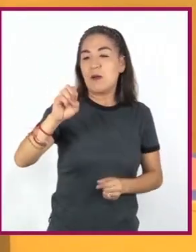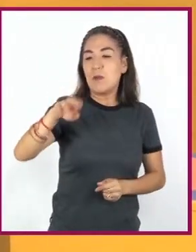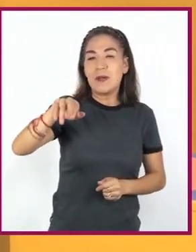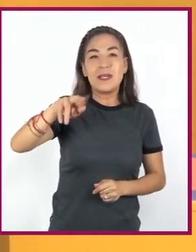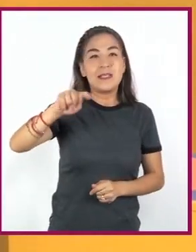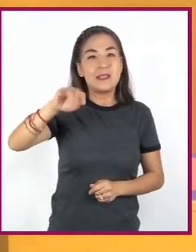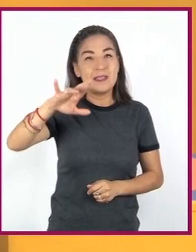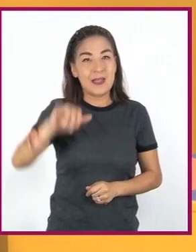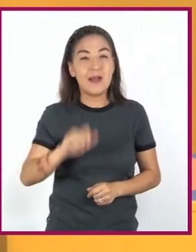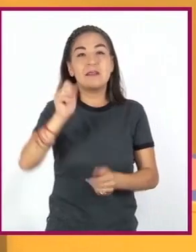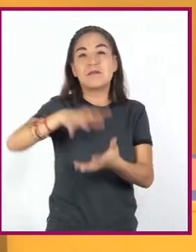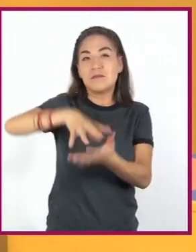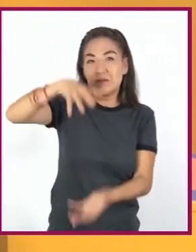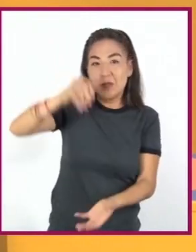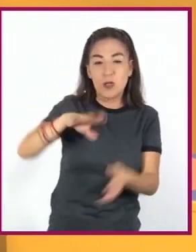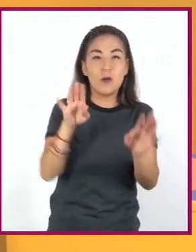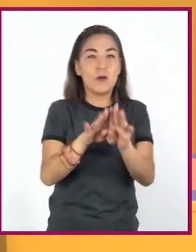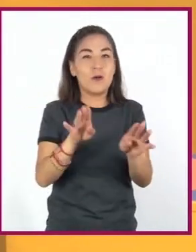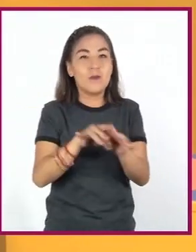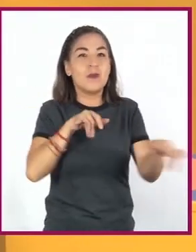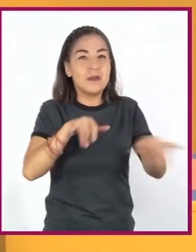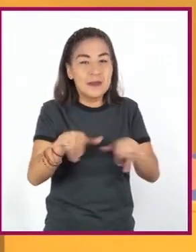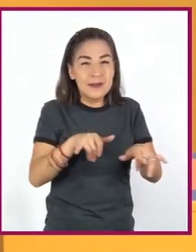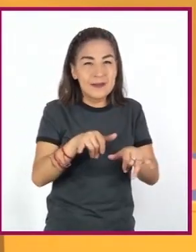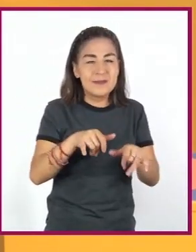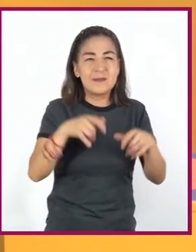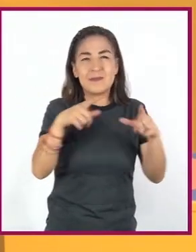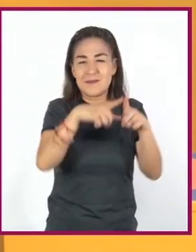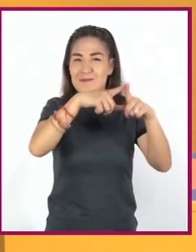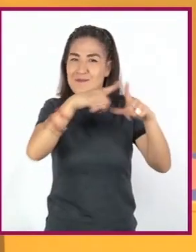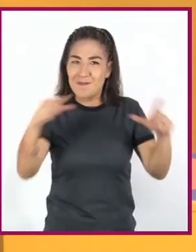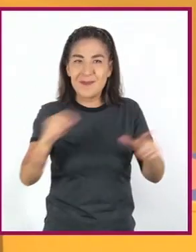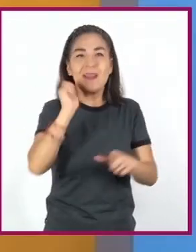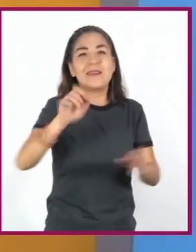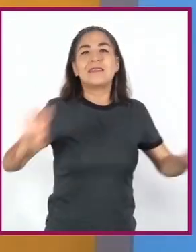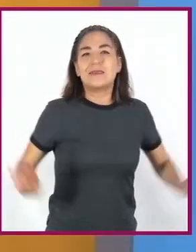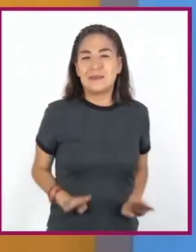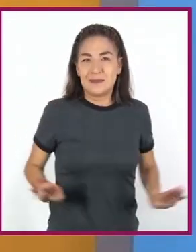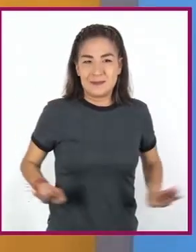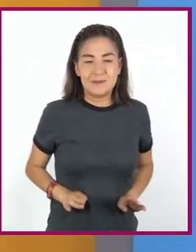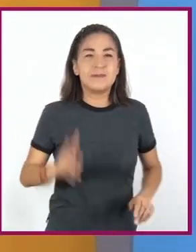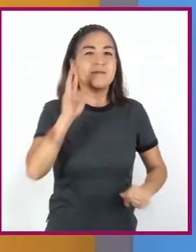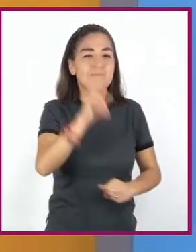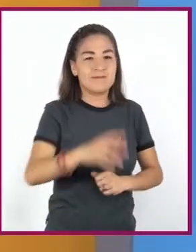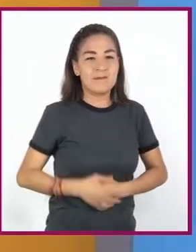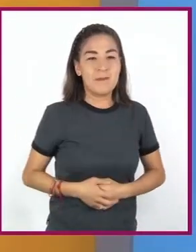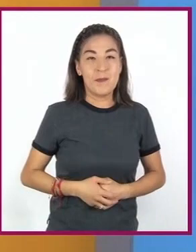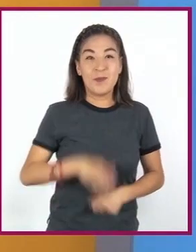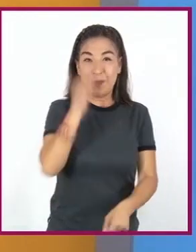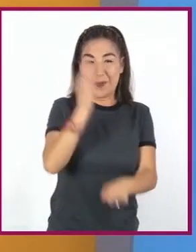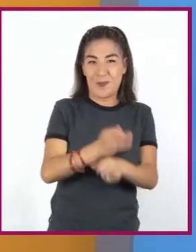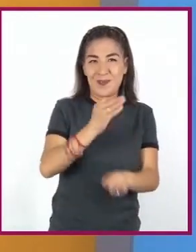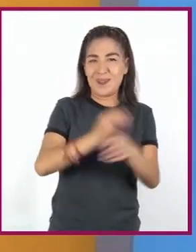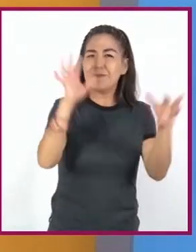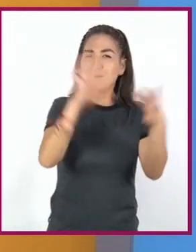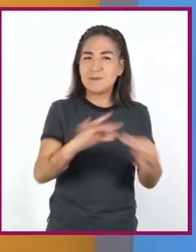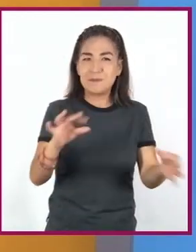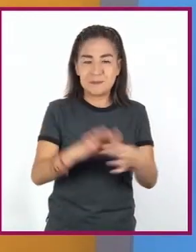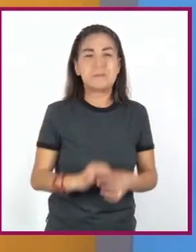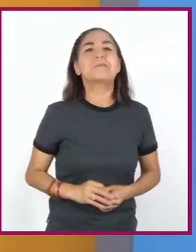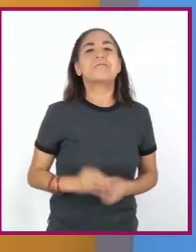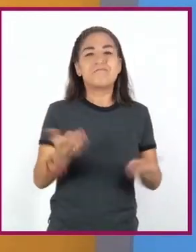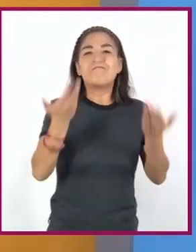y más cuando hablamos de los cuerpos y el análisis de sus características. Con esta explicación entiendo